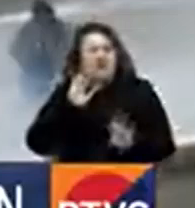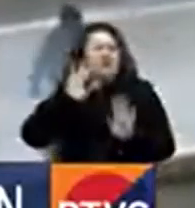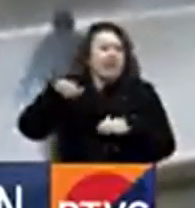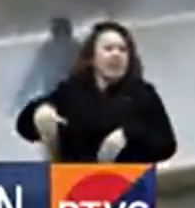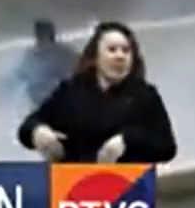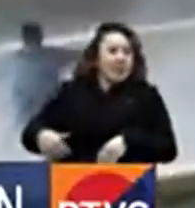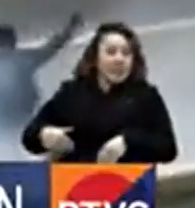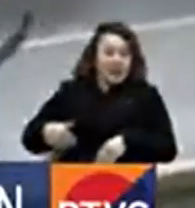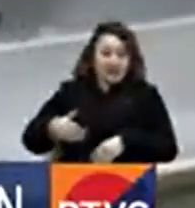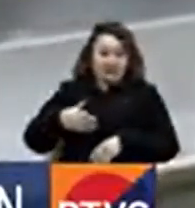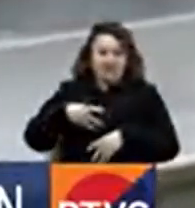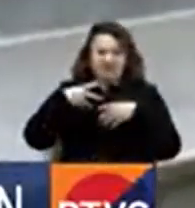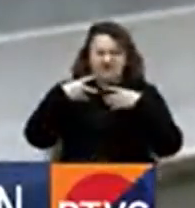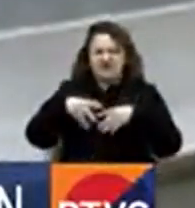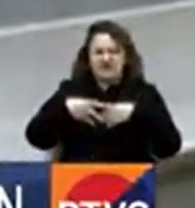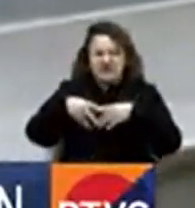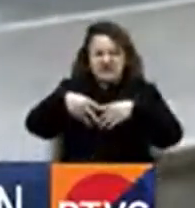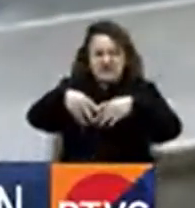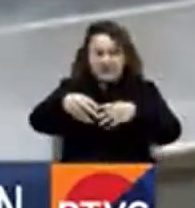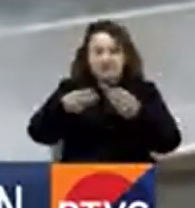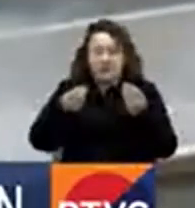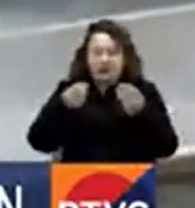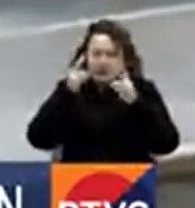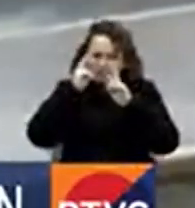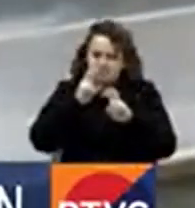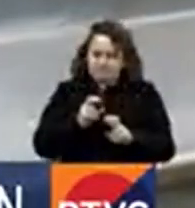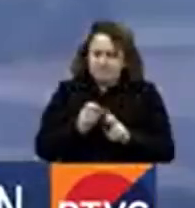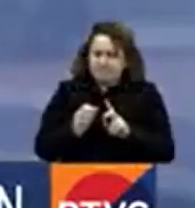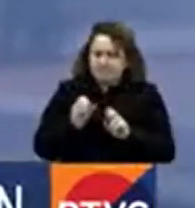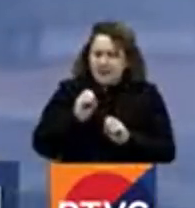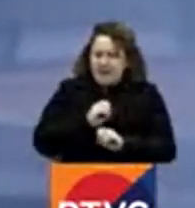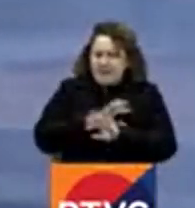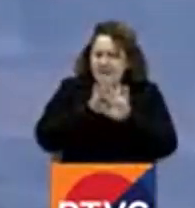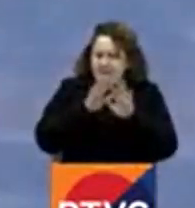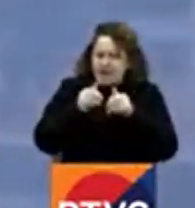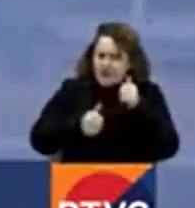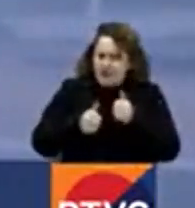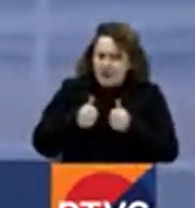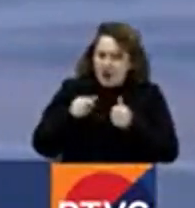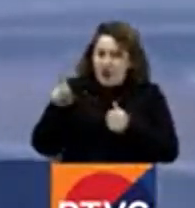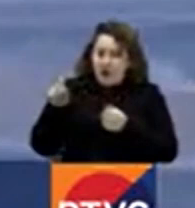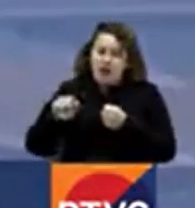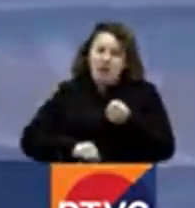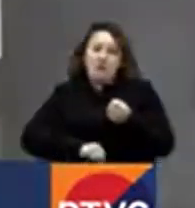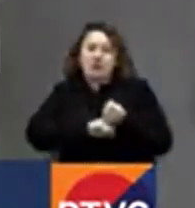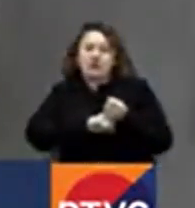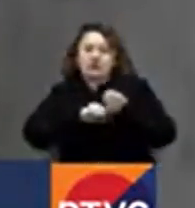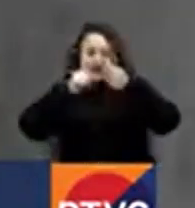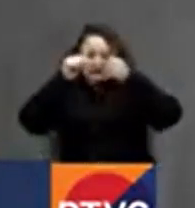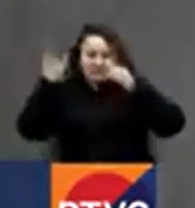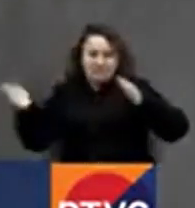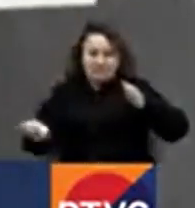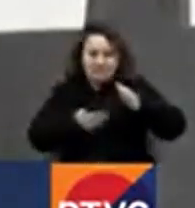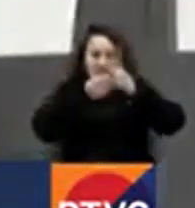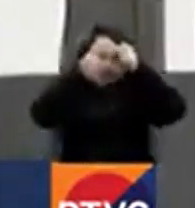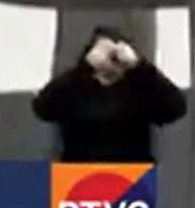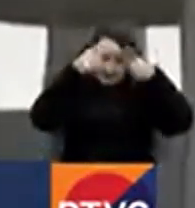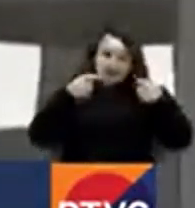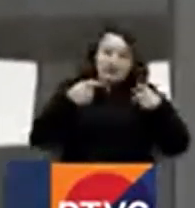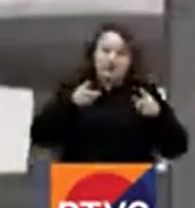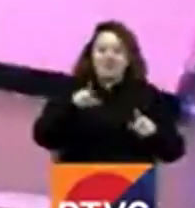los manifestantes para esclarecer si secundaron la que sería una crónica de un golpe de Estado anunciado pero fallido.